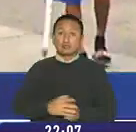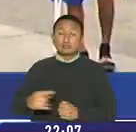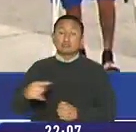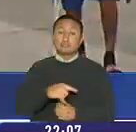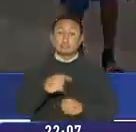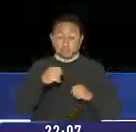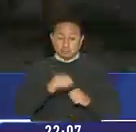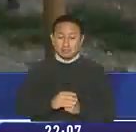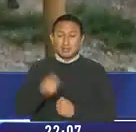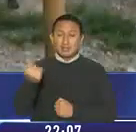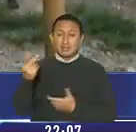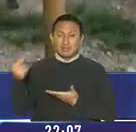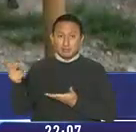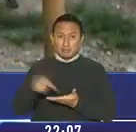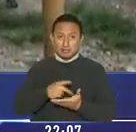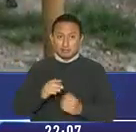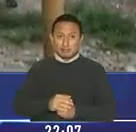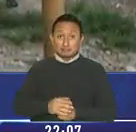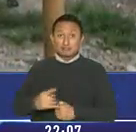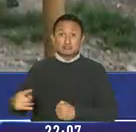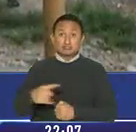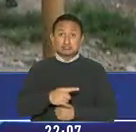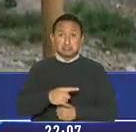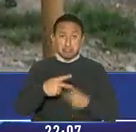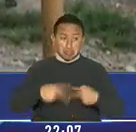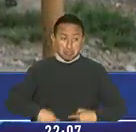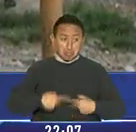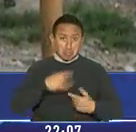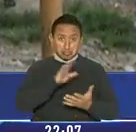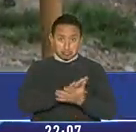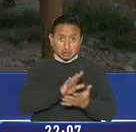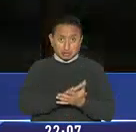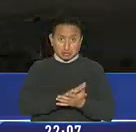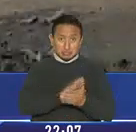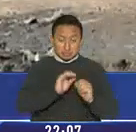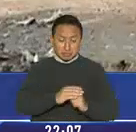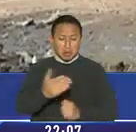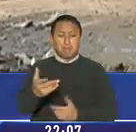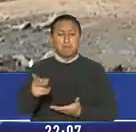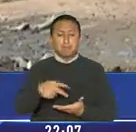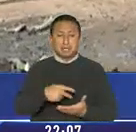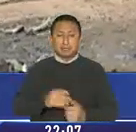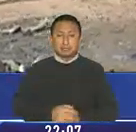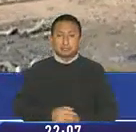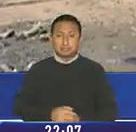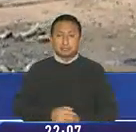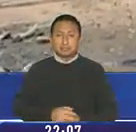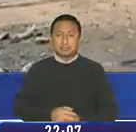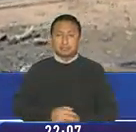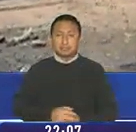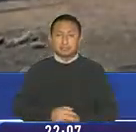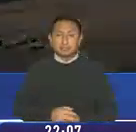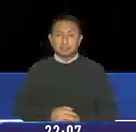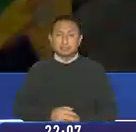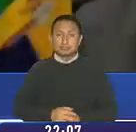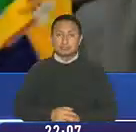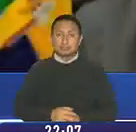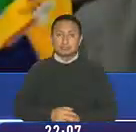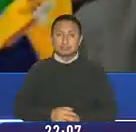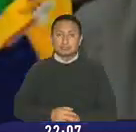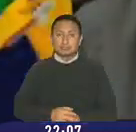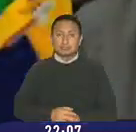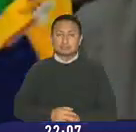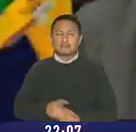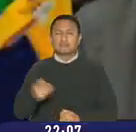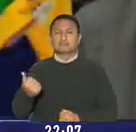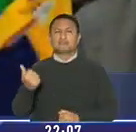famosa vacuna, a cambio de permitirles vivir en sus propios terrenos y también a cambio de seguridad.